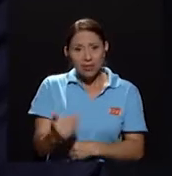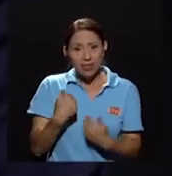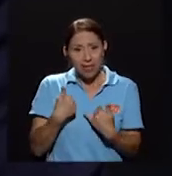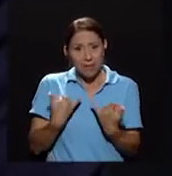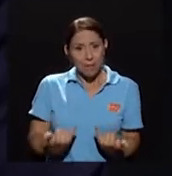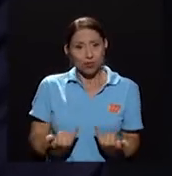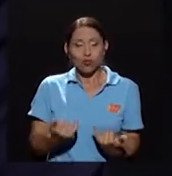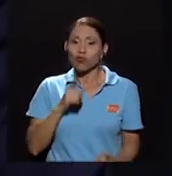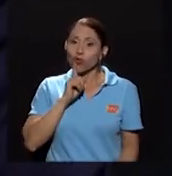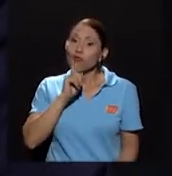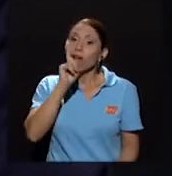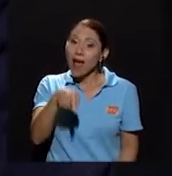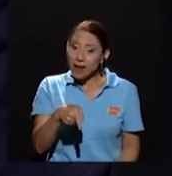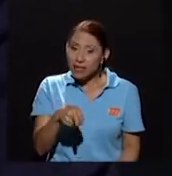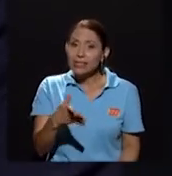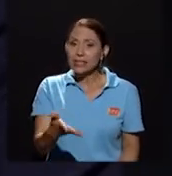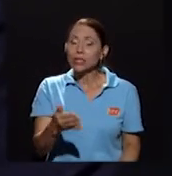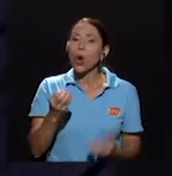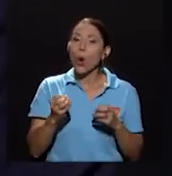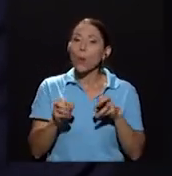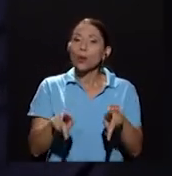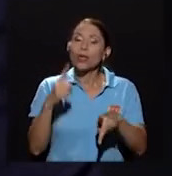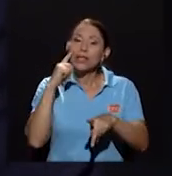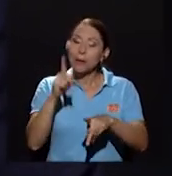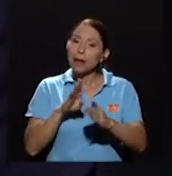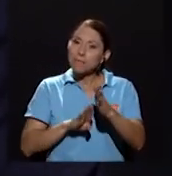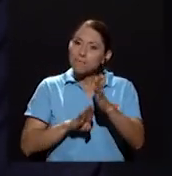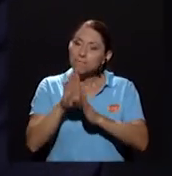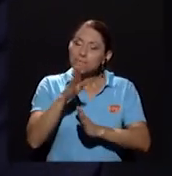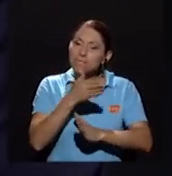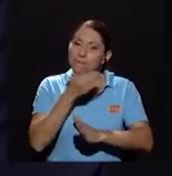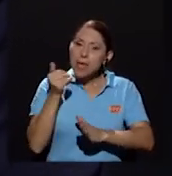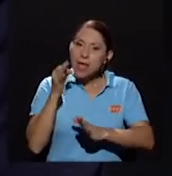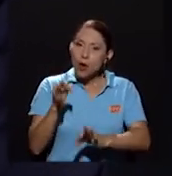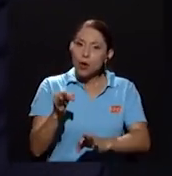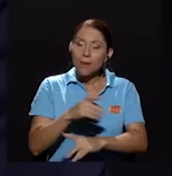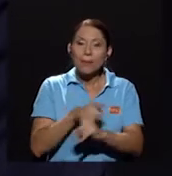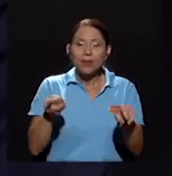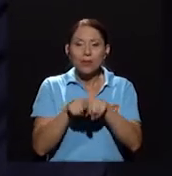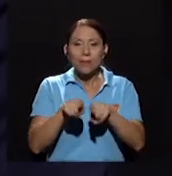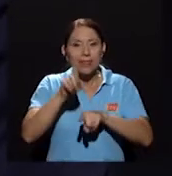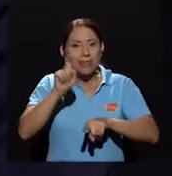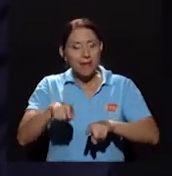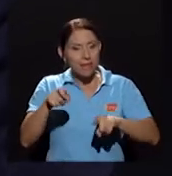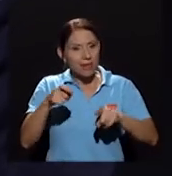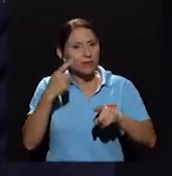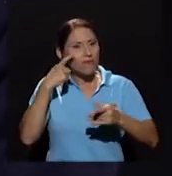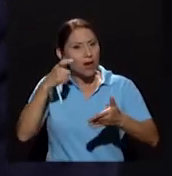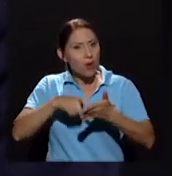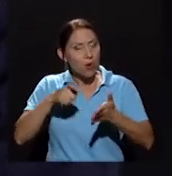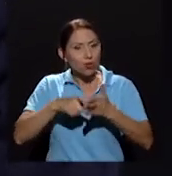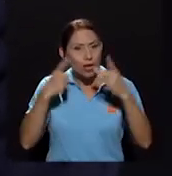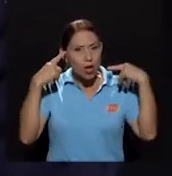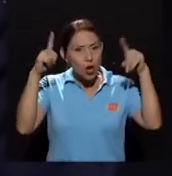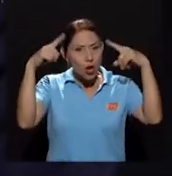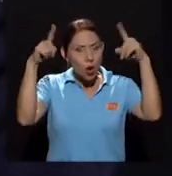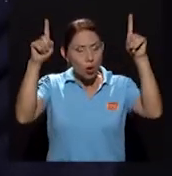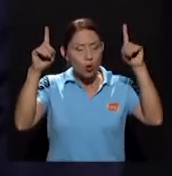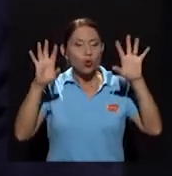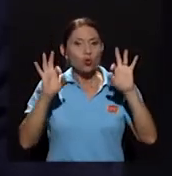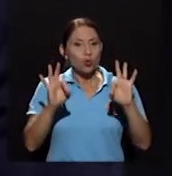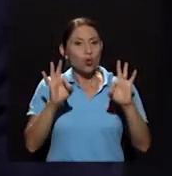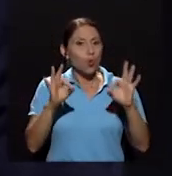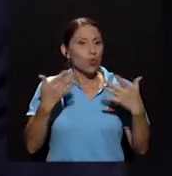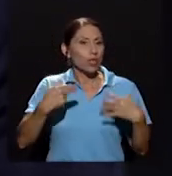son oportunidades de mejora pero hay que reconocer también los logros obtenidos históricos en materia de cobertura universal por